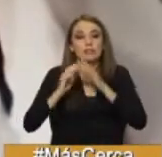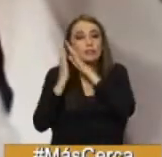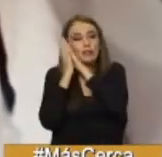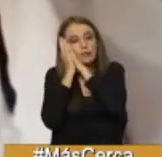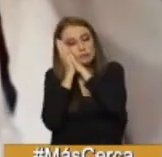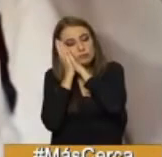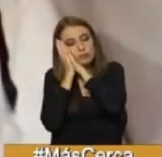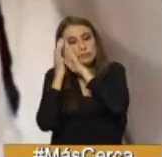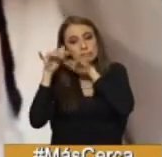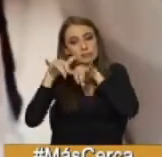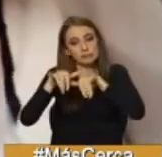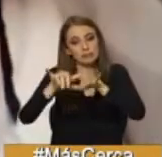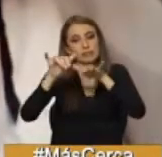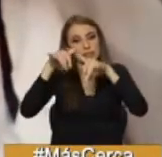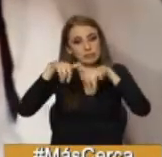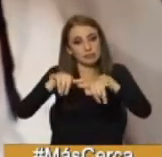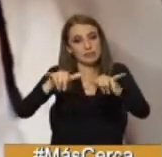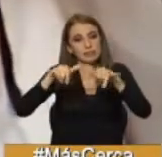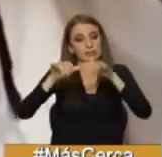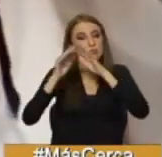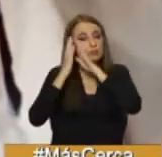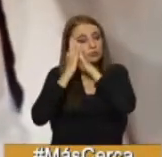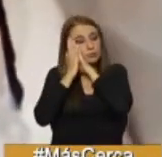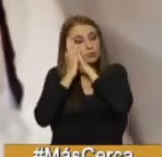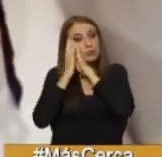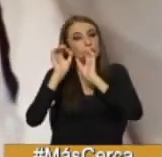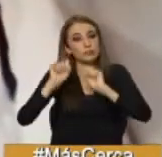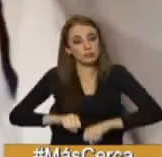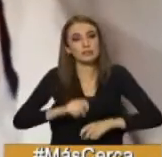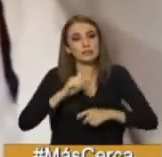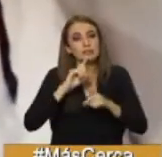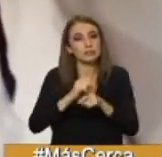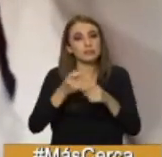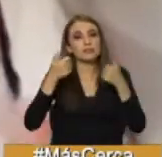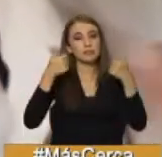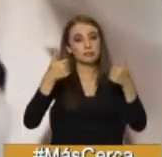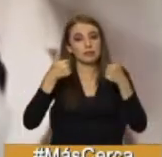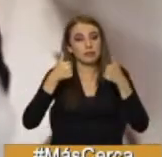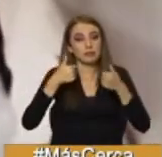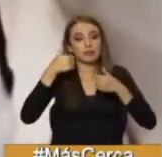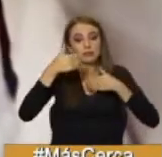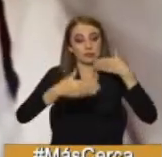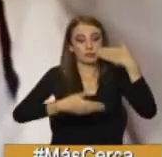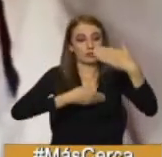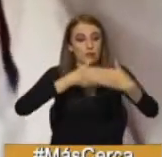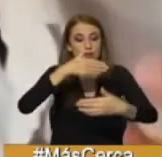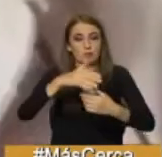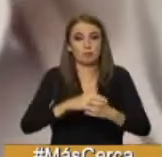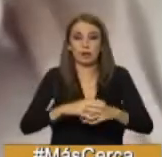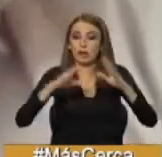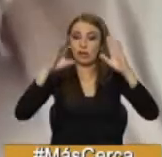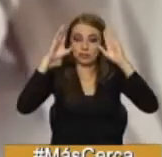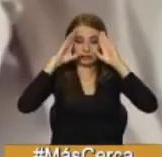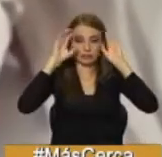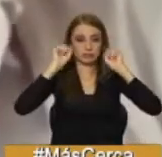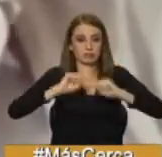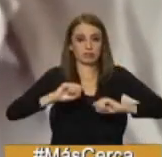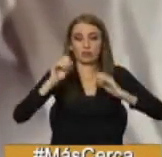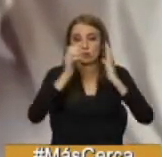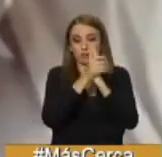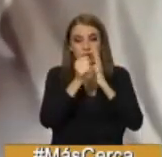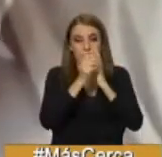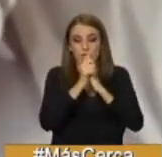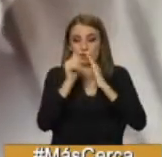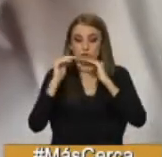ahora se ven mucho más manifiestos, esto puede afectar directamente su conducta, sus tiempos de atención, su capacidad de